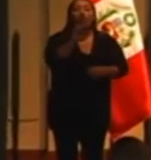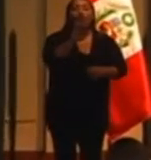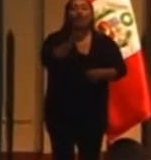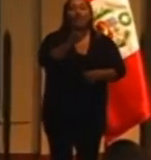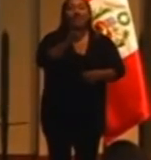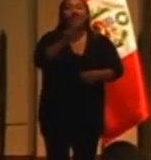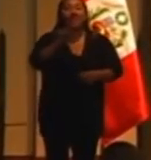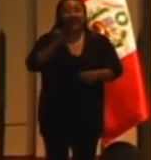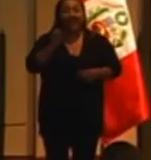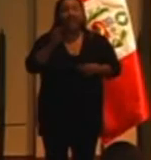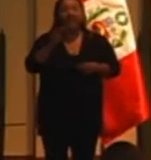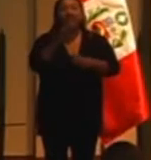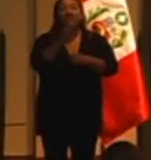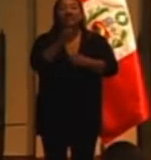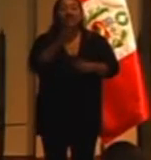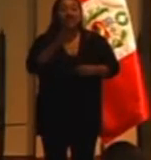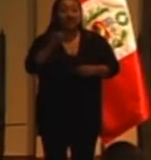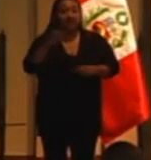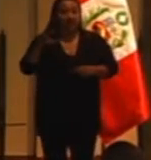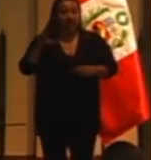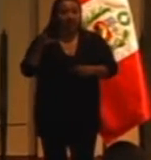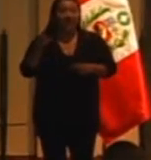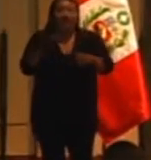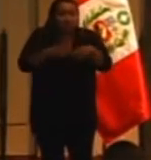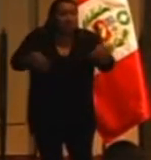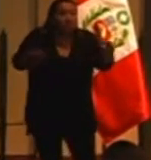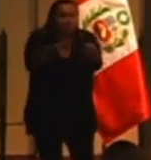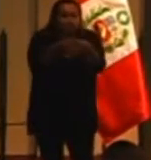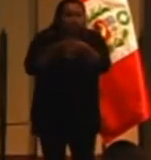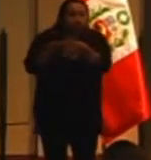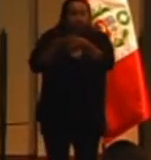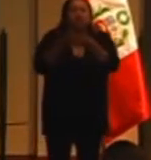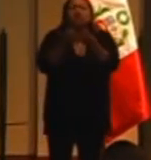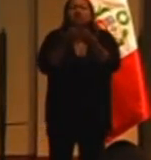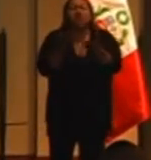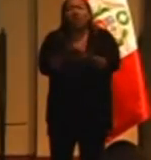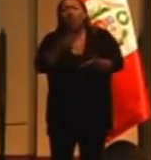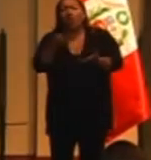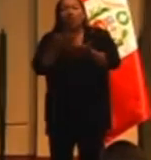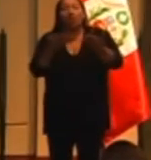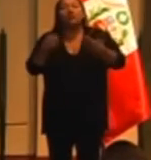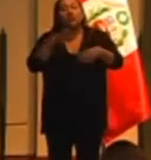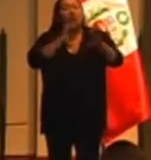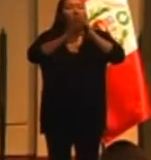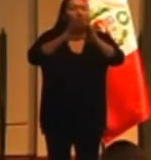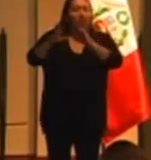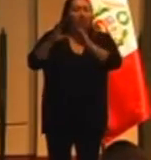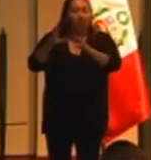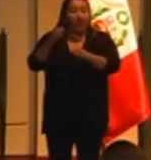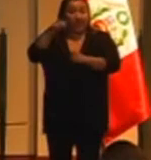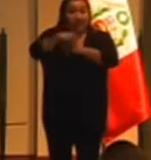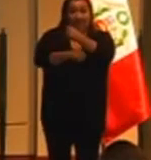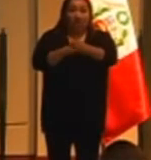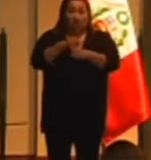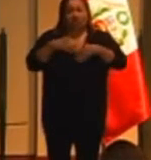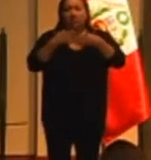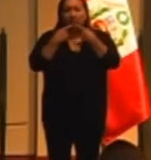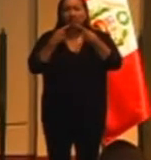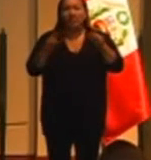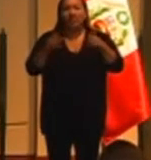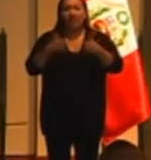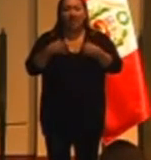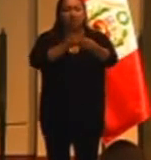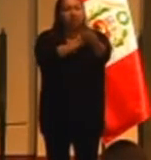Ciudadana, son producto de la discusión. Y muchas otras cosas más que se han venido discutiendo. Este año podemos anunciar que tenemos